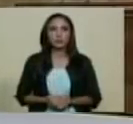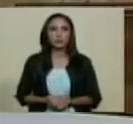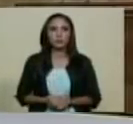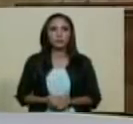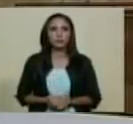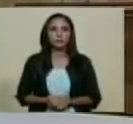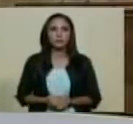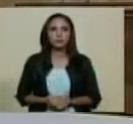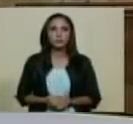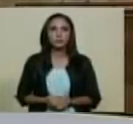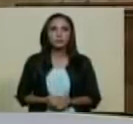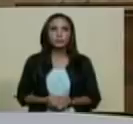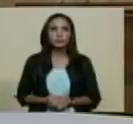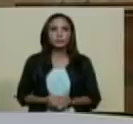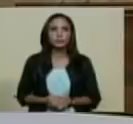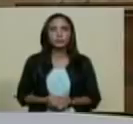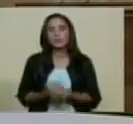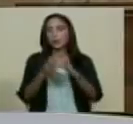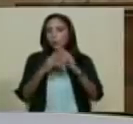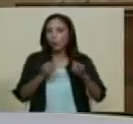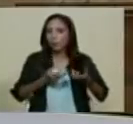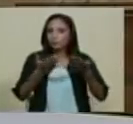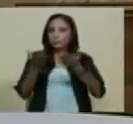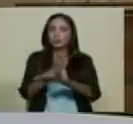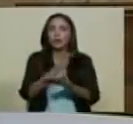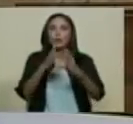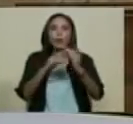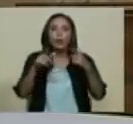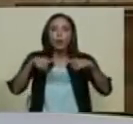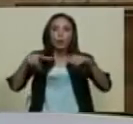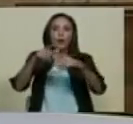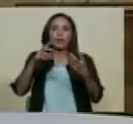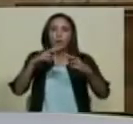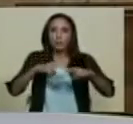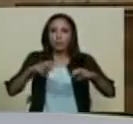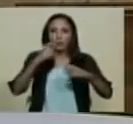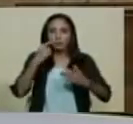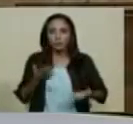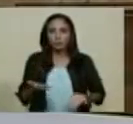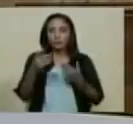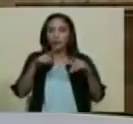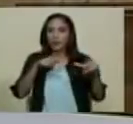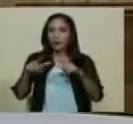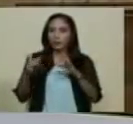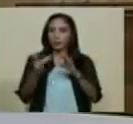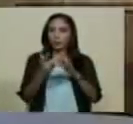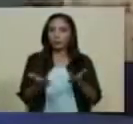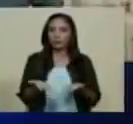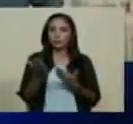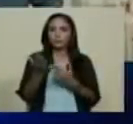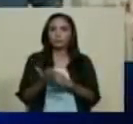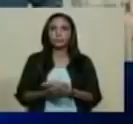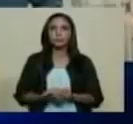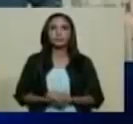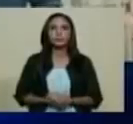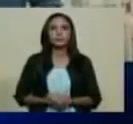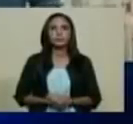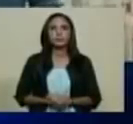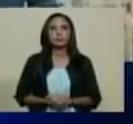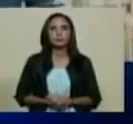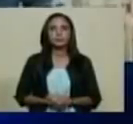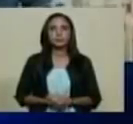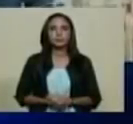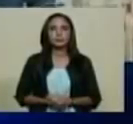necesarios a nuestro Centro de Investigación Universitario. Adelante, estamos listos. Adelante, Yaracuy. Buenas